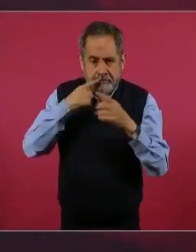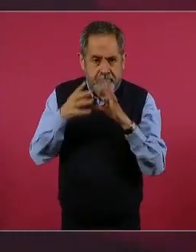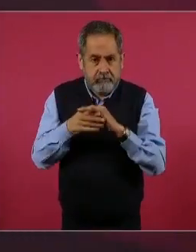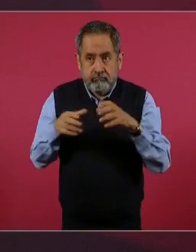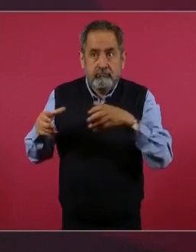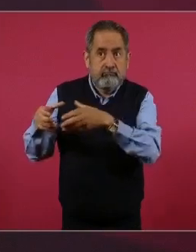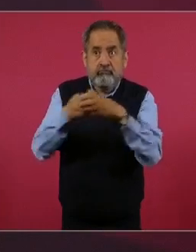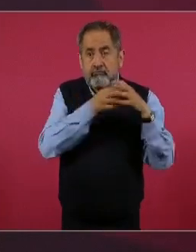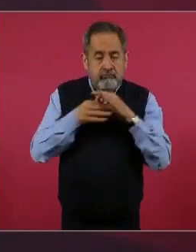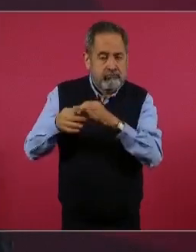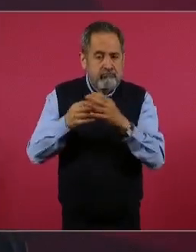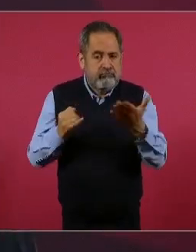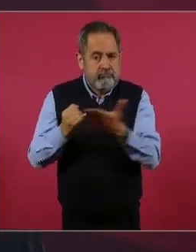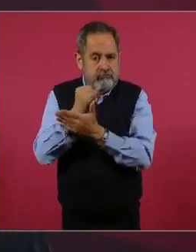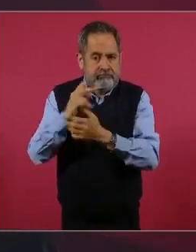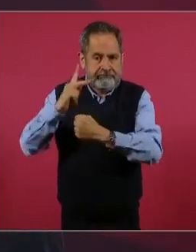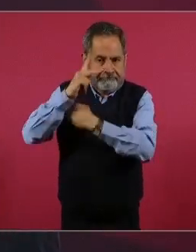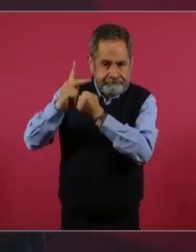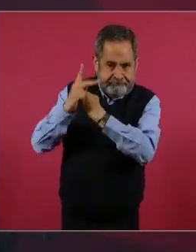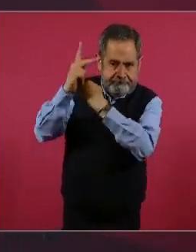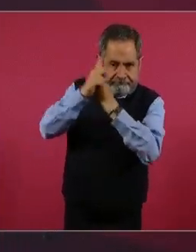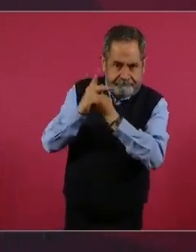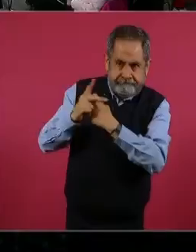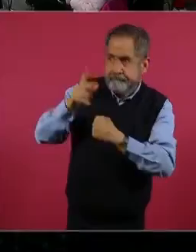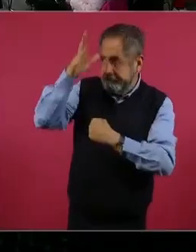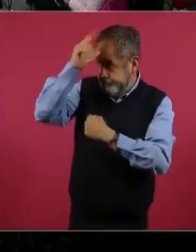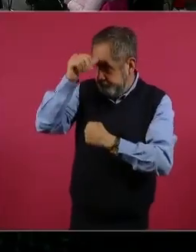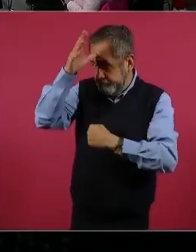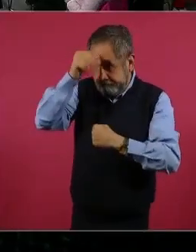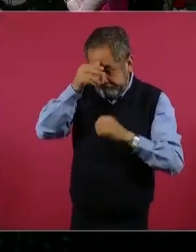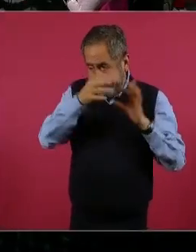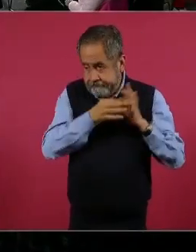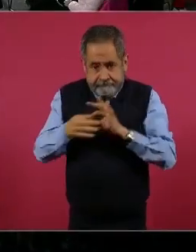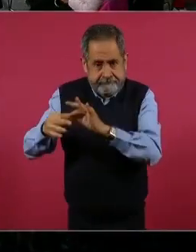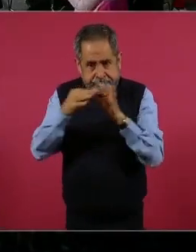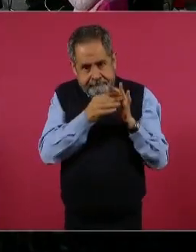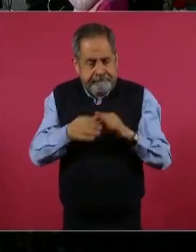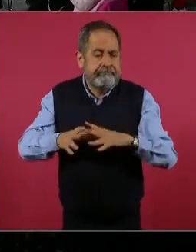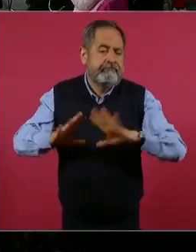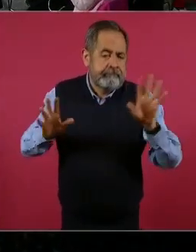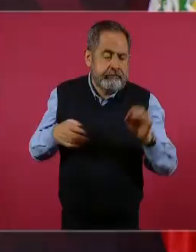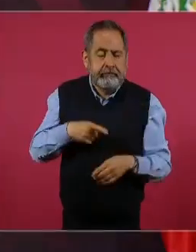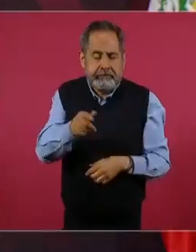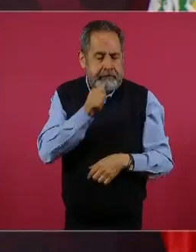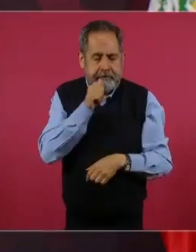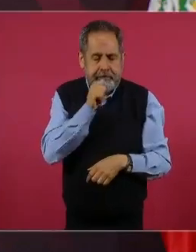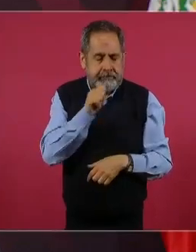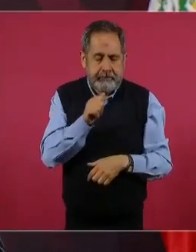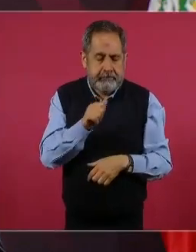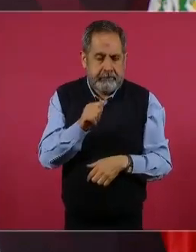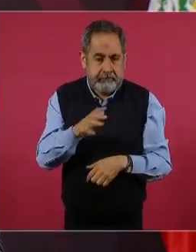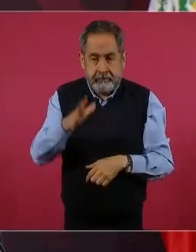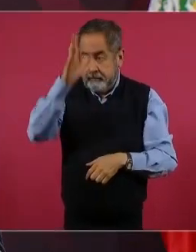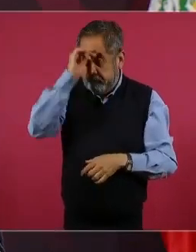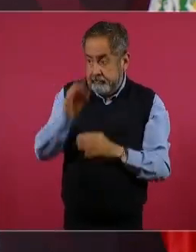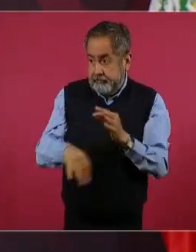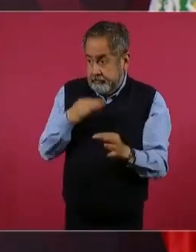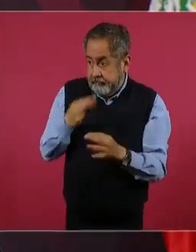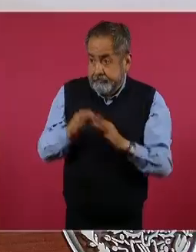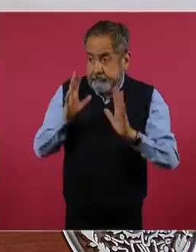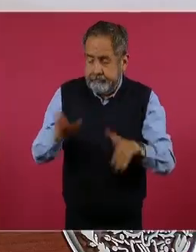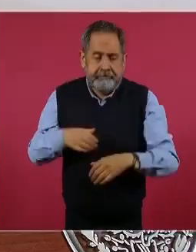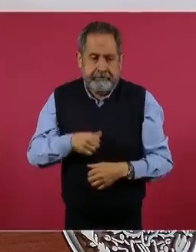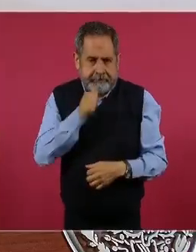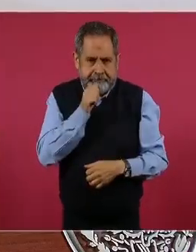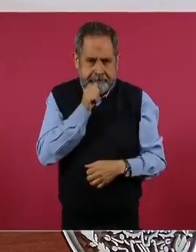un acuerdo entre países, entre gobiernos, y tengo entendido que no hay todavía un acuerdo y